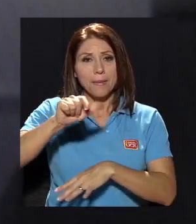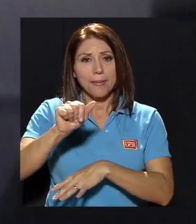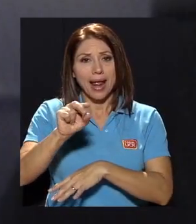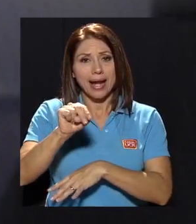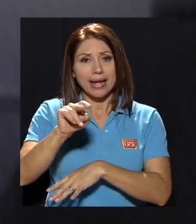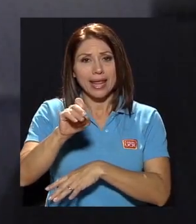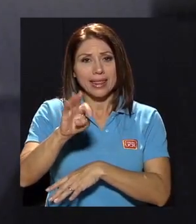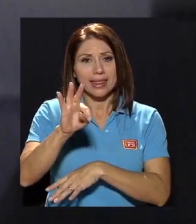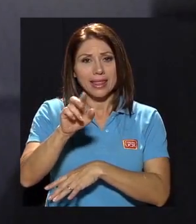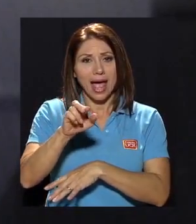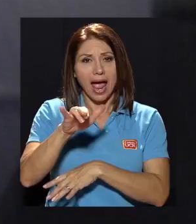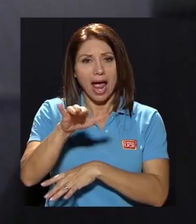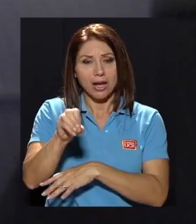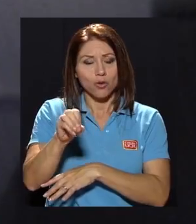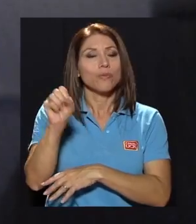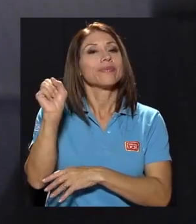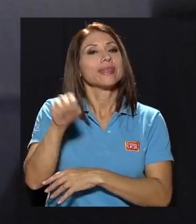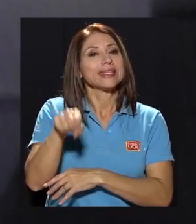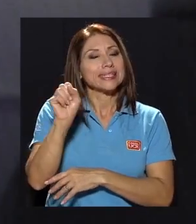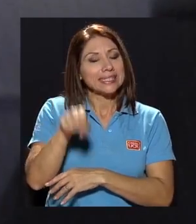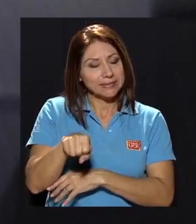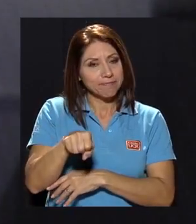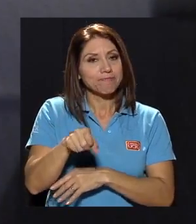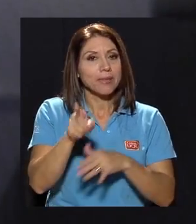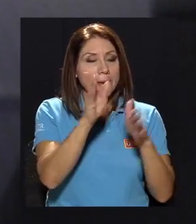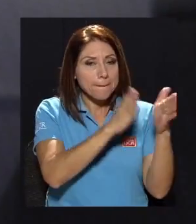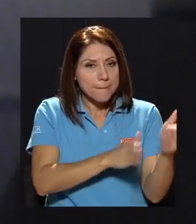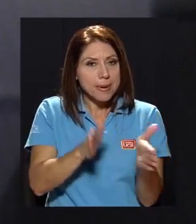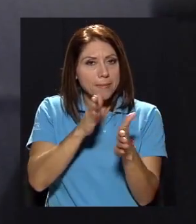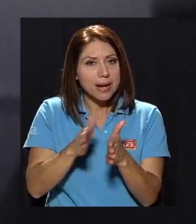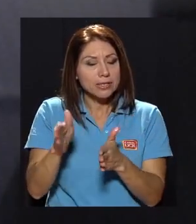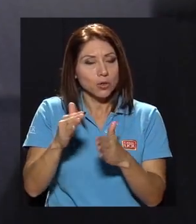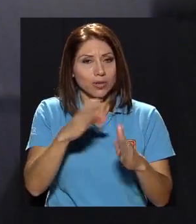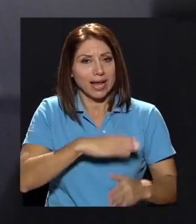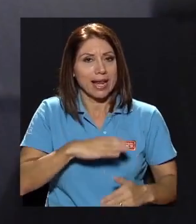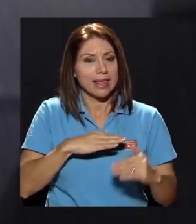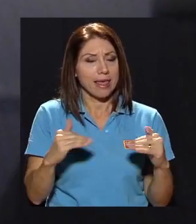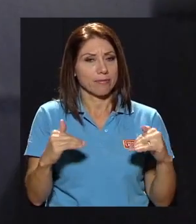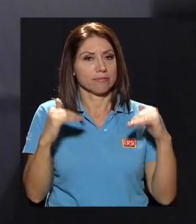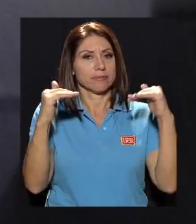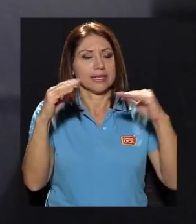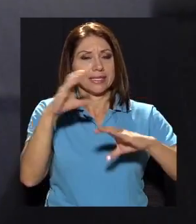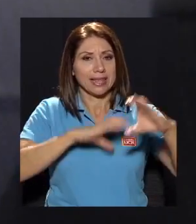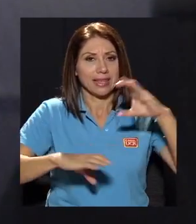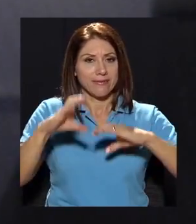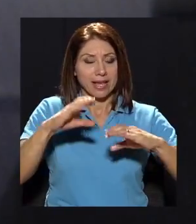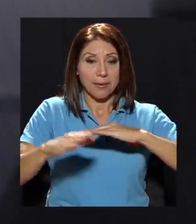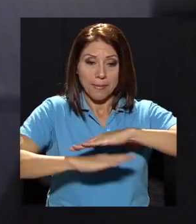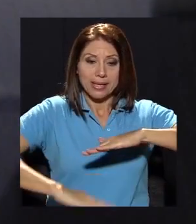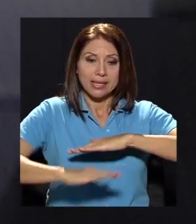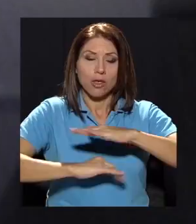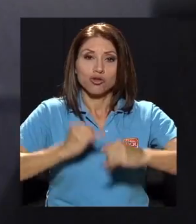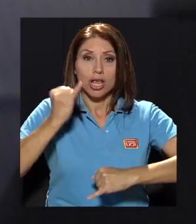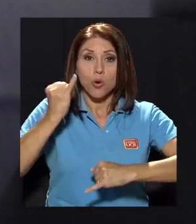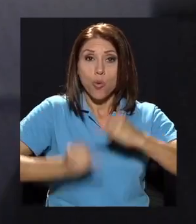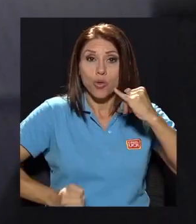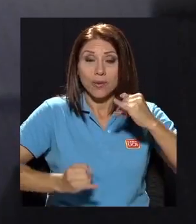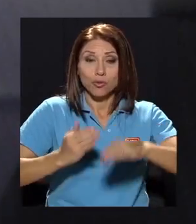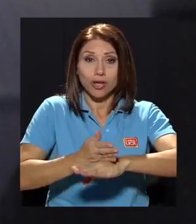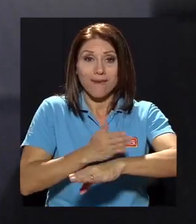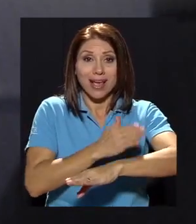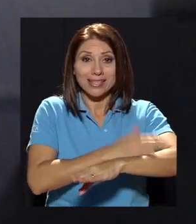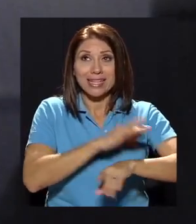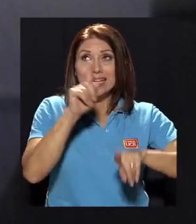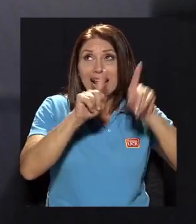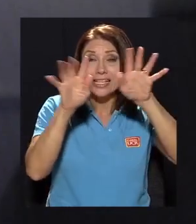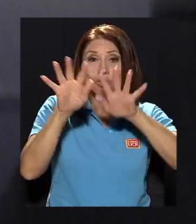la preparación de material de alta calidad científica que está basado en últimos avances en astronomía y está decorado